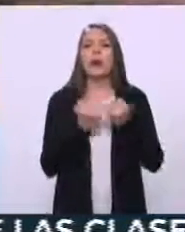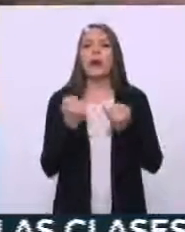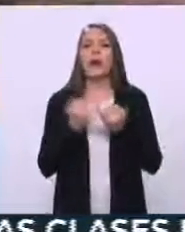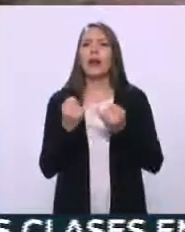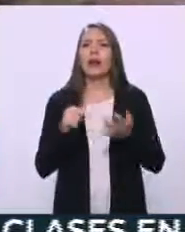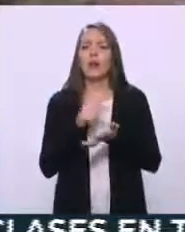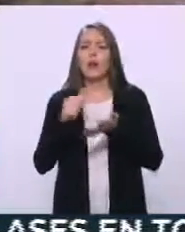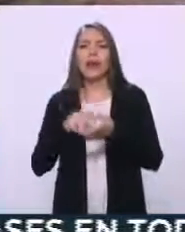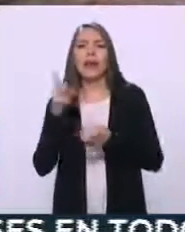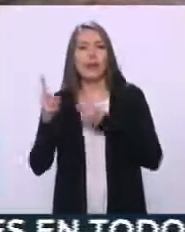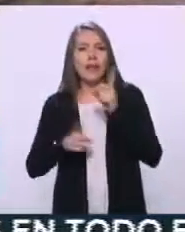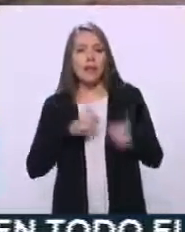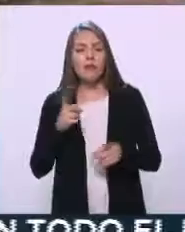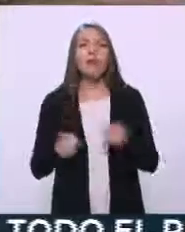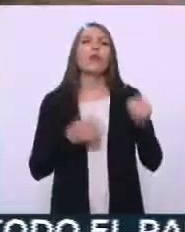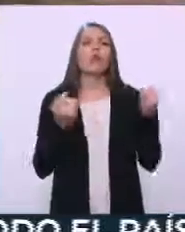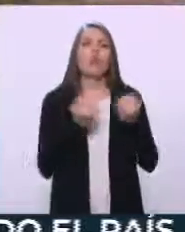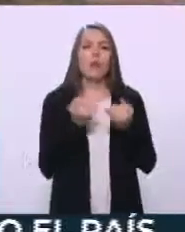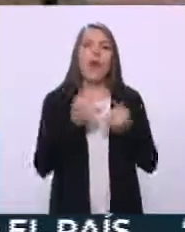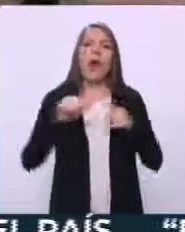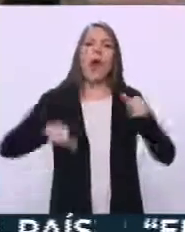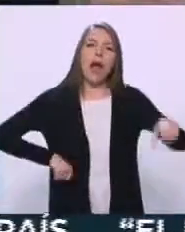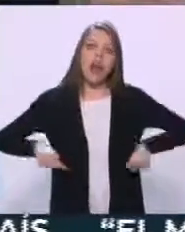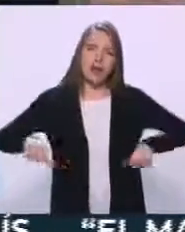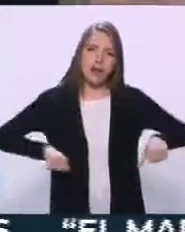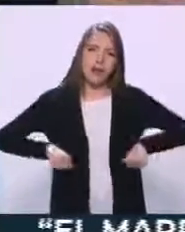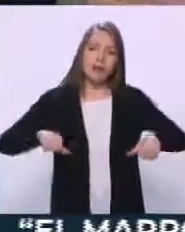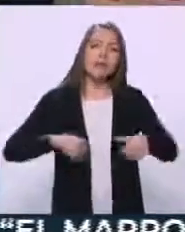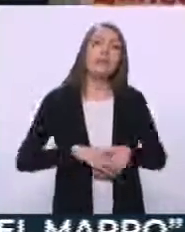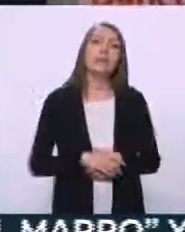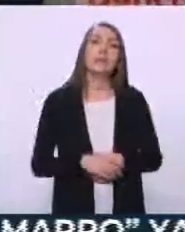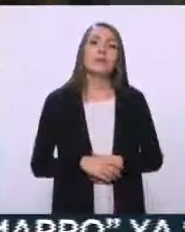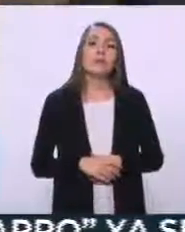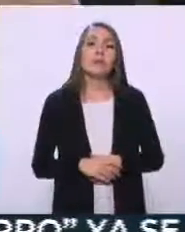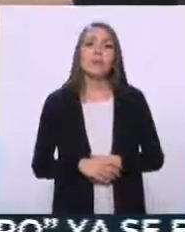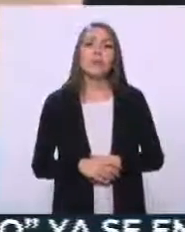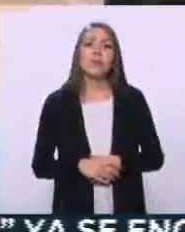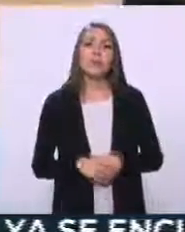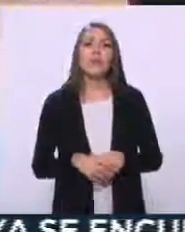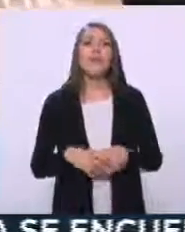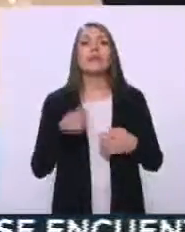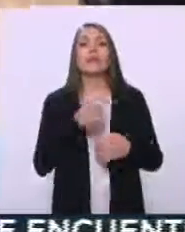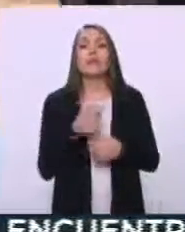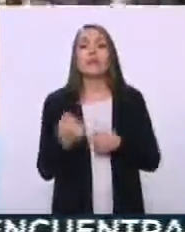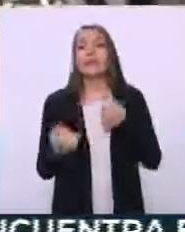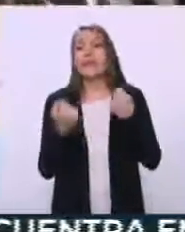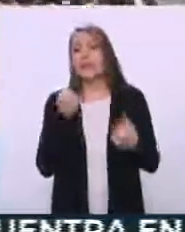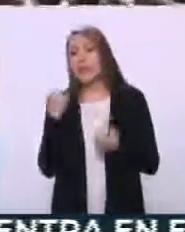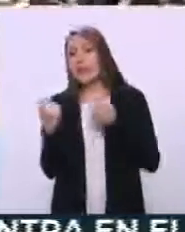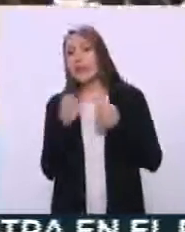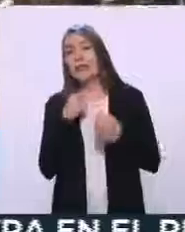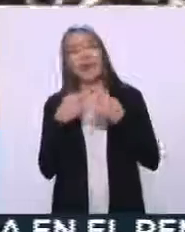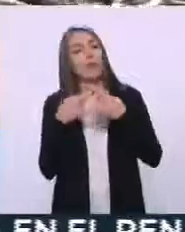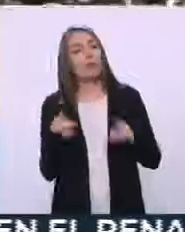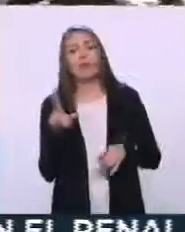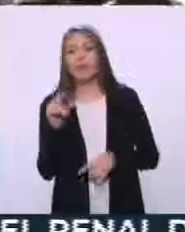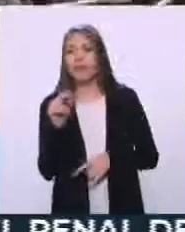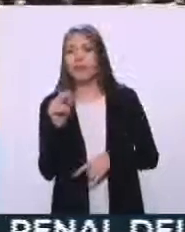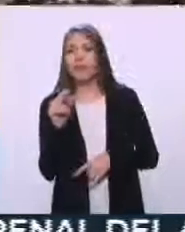para actividades al aire libre. Esto es decir, no están abiertos las zonas de gimnasio, pesas y cardio,